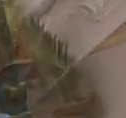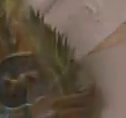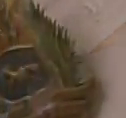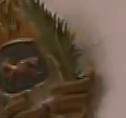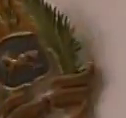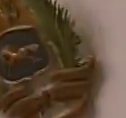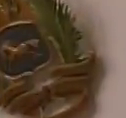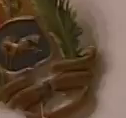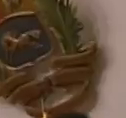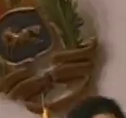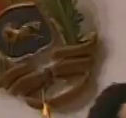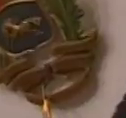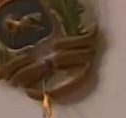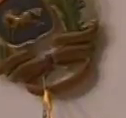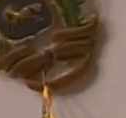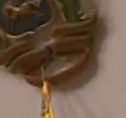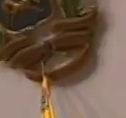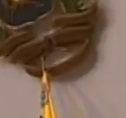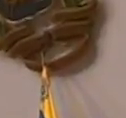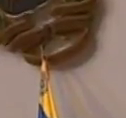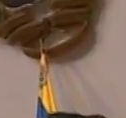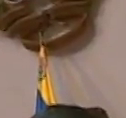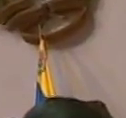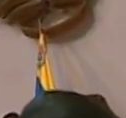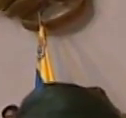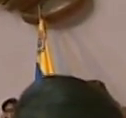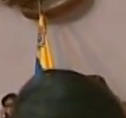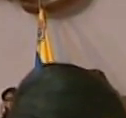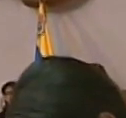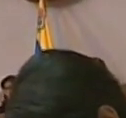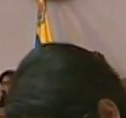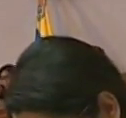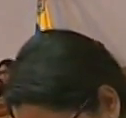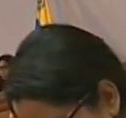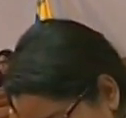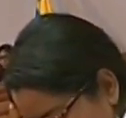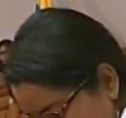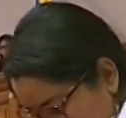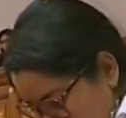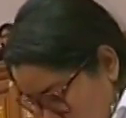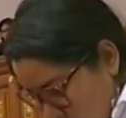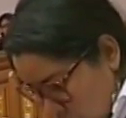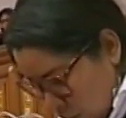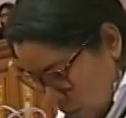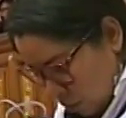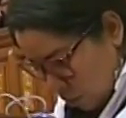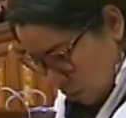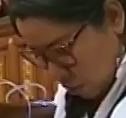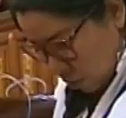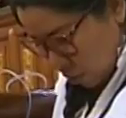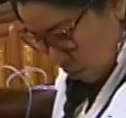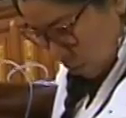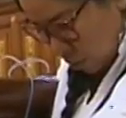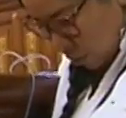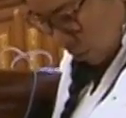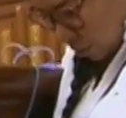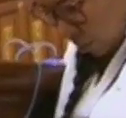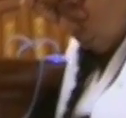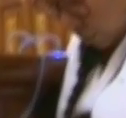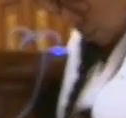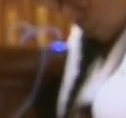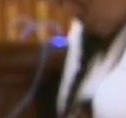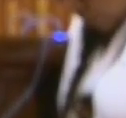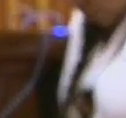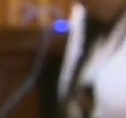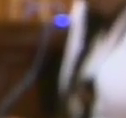ministras, titular del TCJ, de la Defensoría del Pueblo, Consejo Nacional Electoral, entre otros. Artículo 19, reconocimiento de